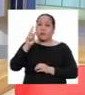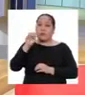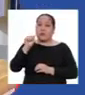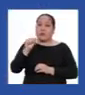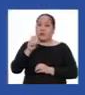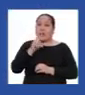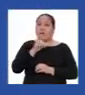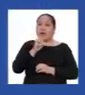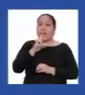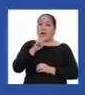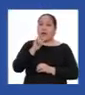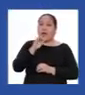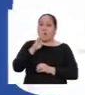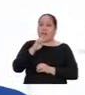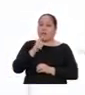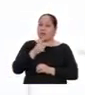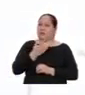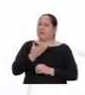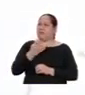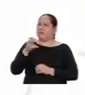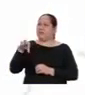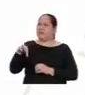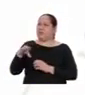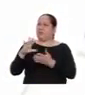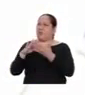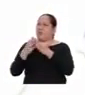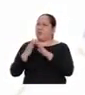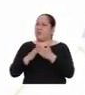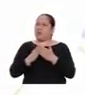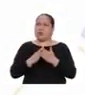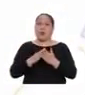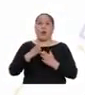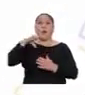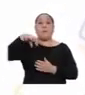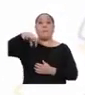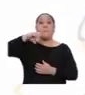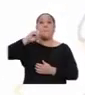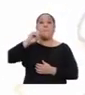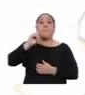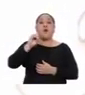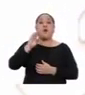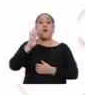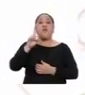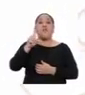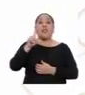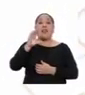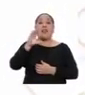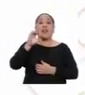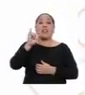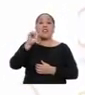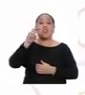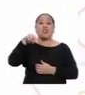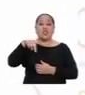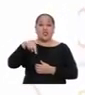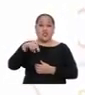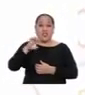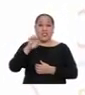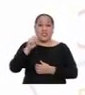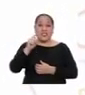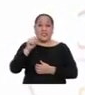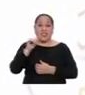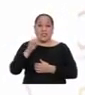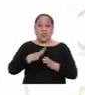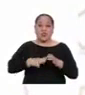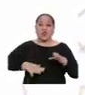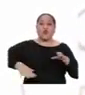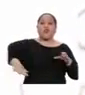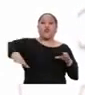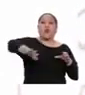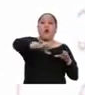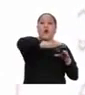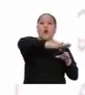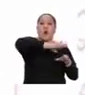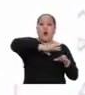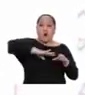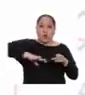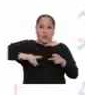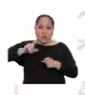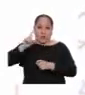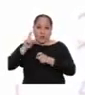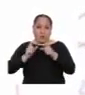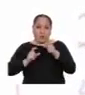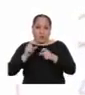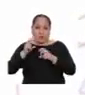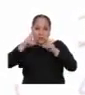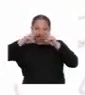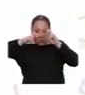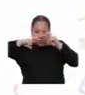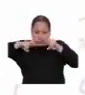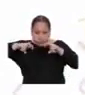muestra y variable? La población estadística es el total de individuos o conjunto de ellos que se